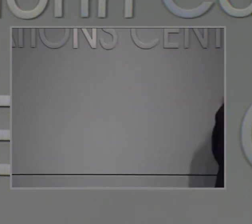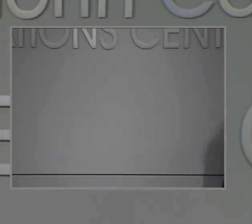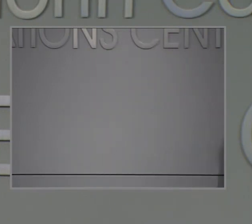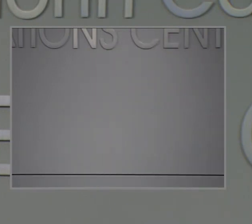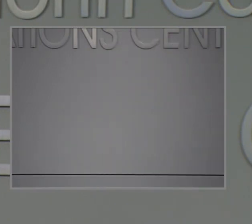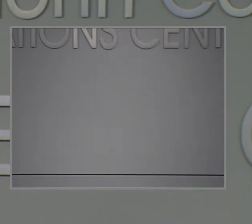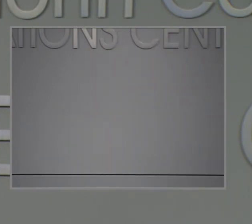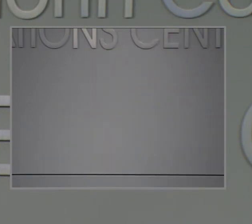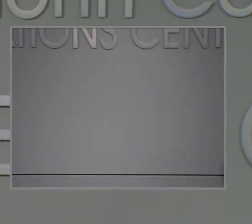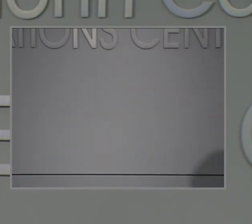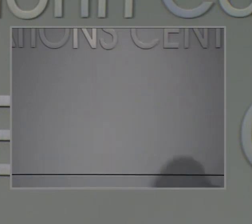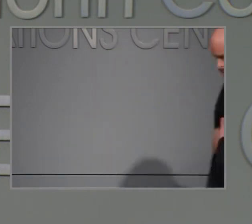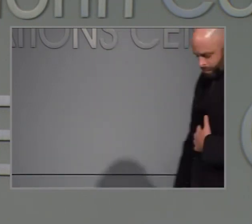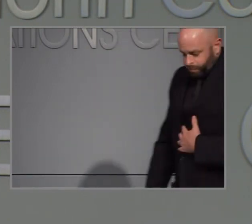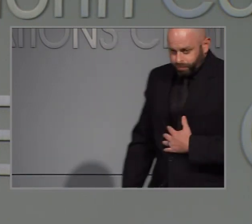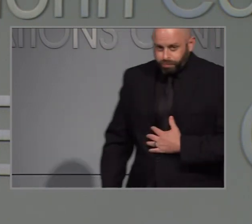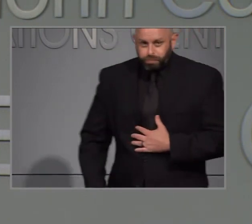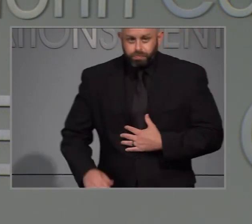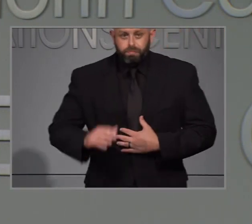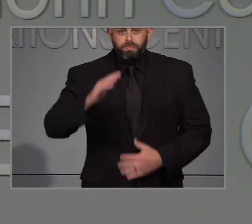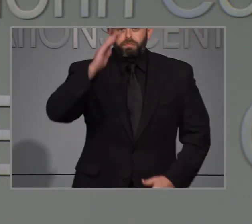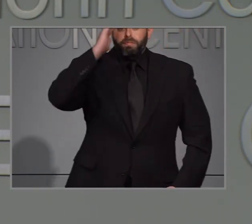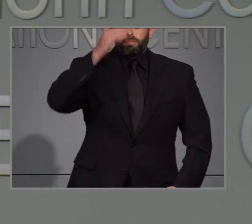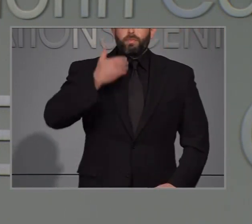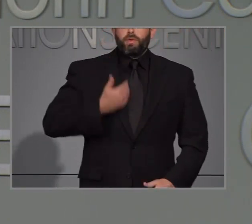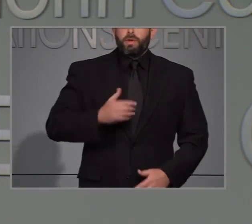Don Bond, News and Observer.